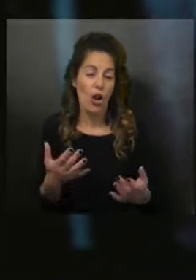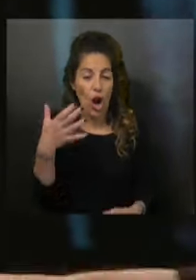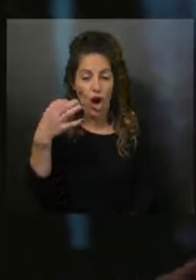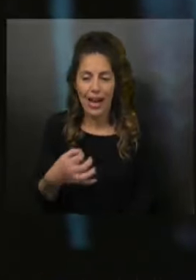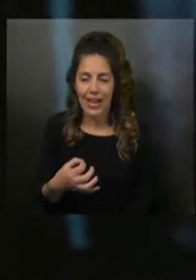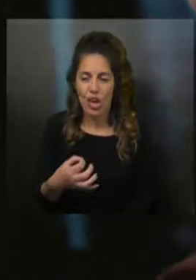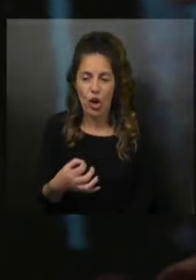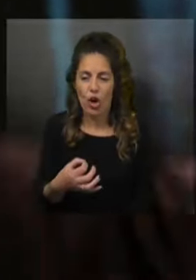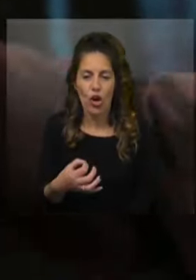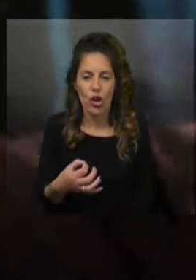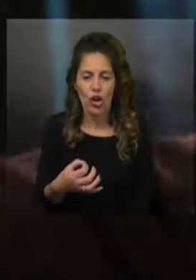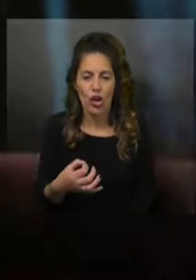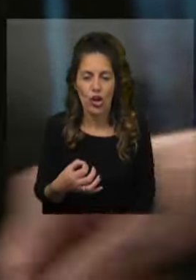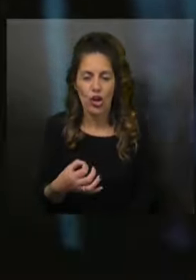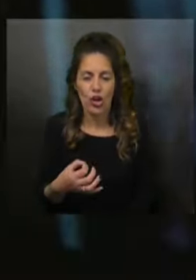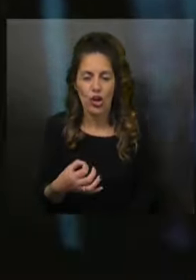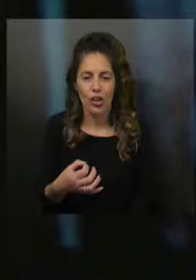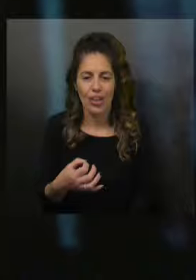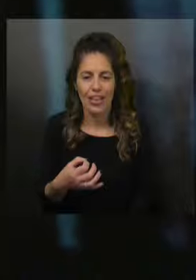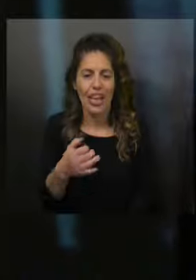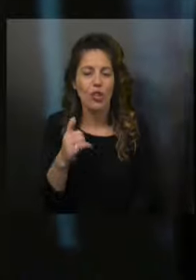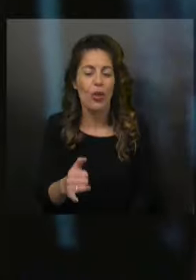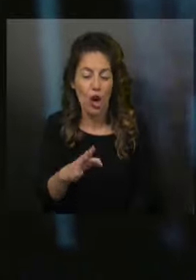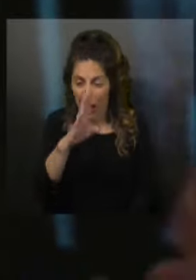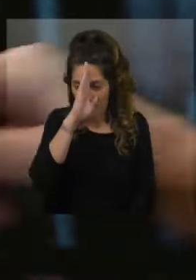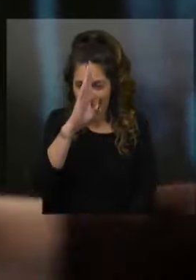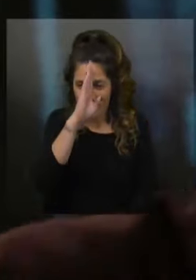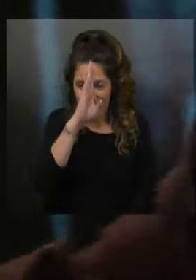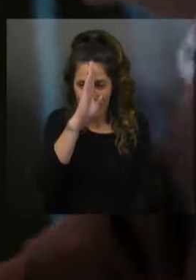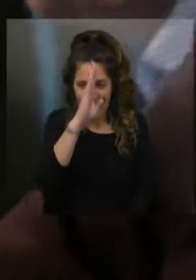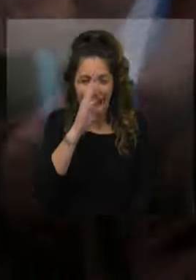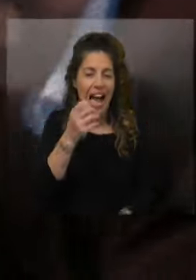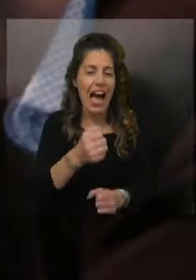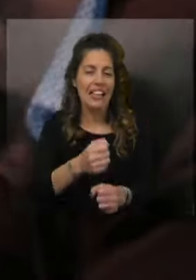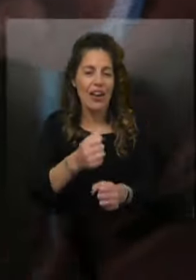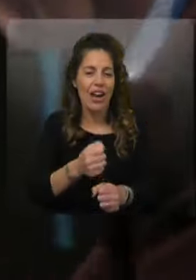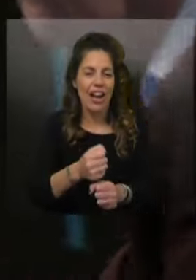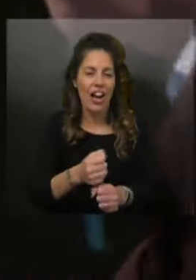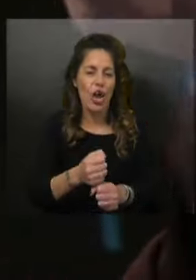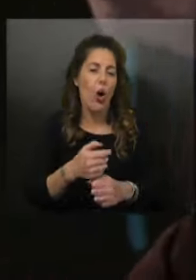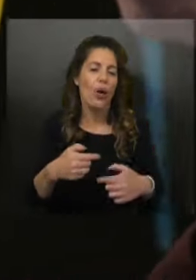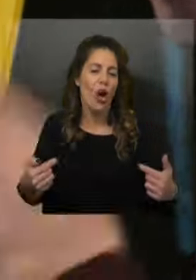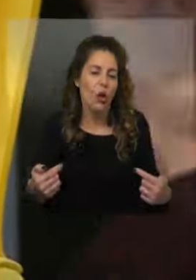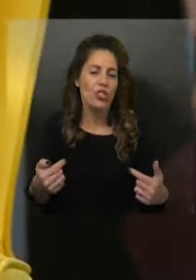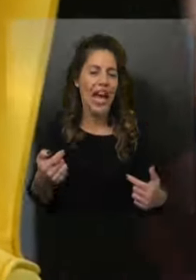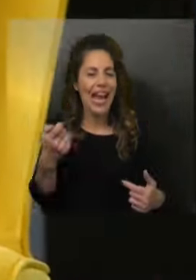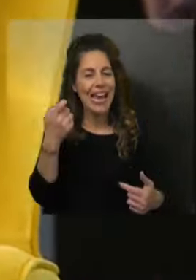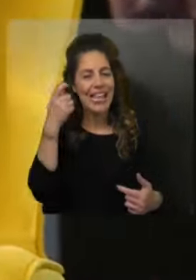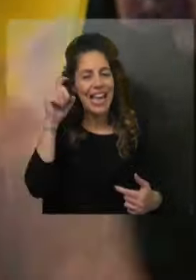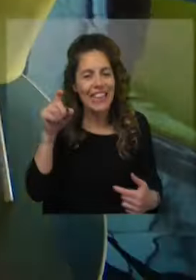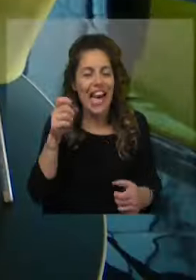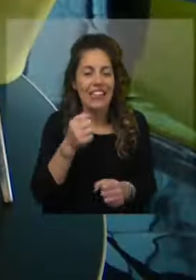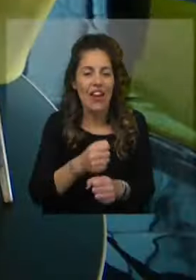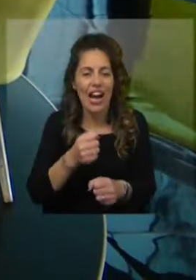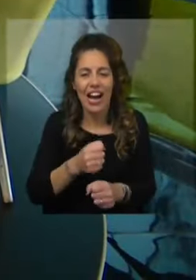realidad es parte de que tuvieron que aprender a a trabajar una cosa es la lógica de trabajar en el cuartel